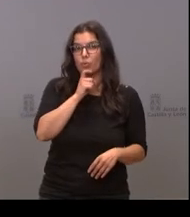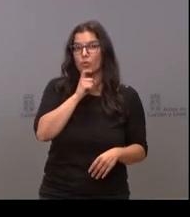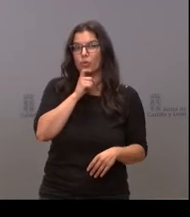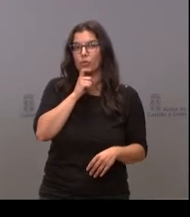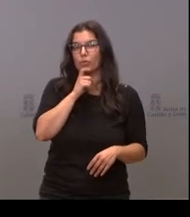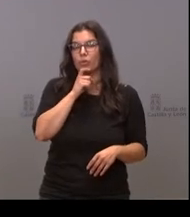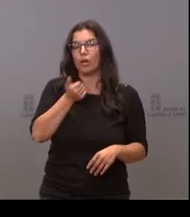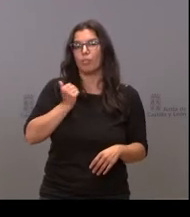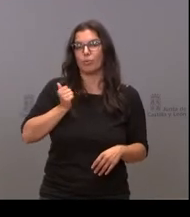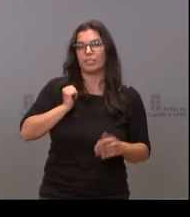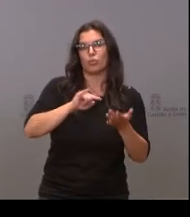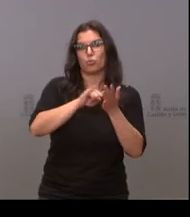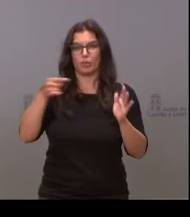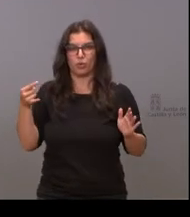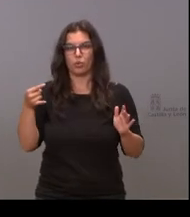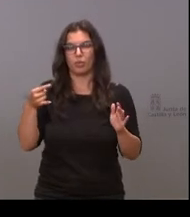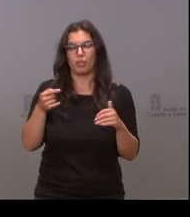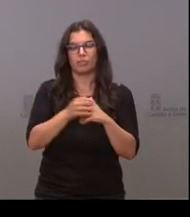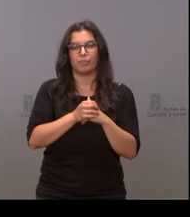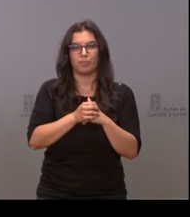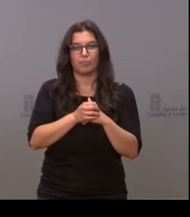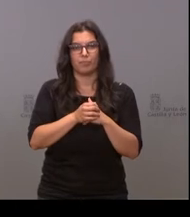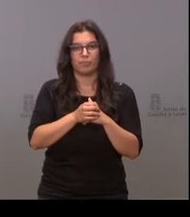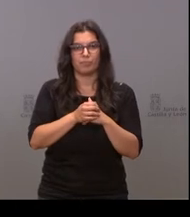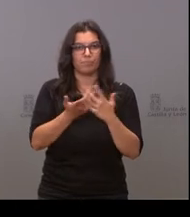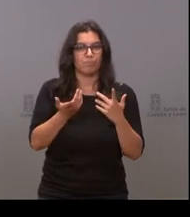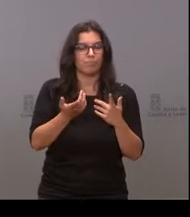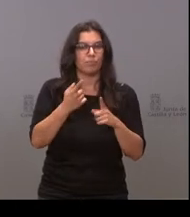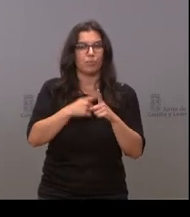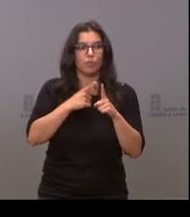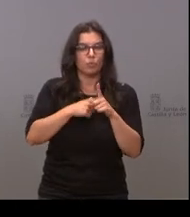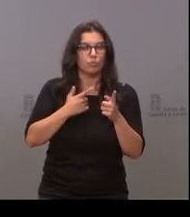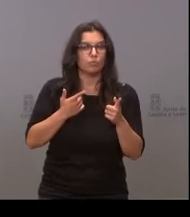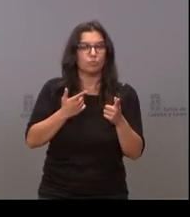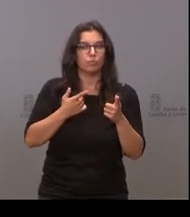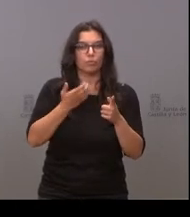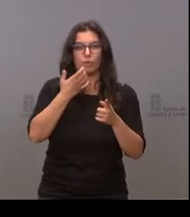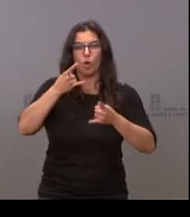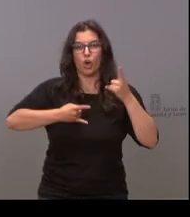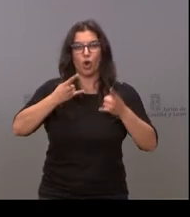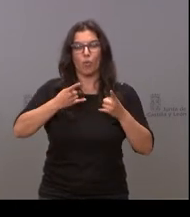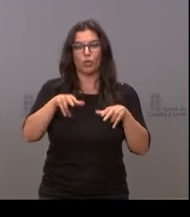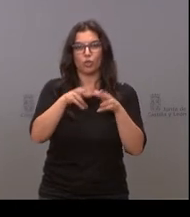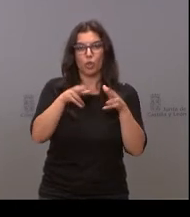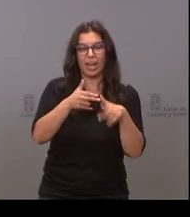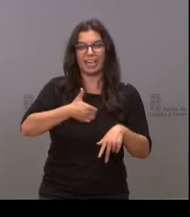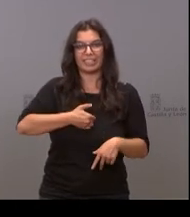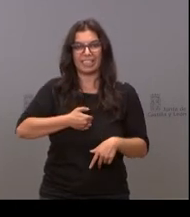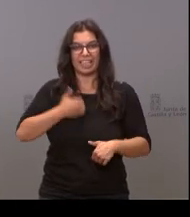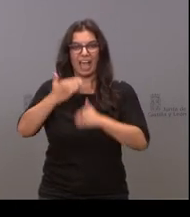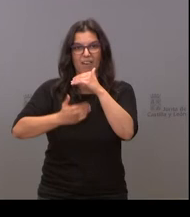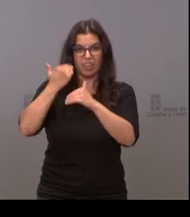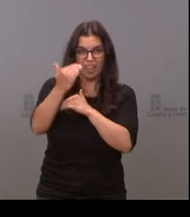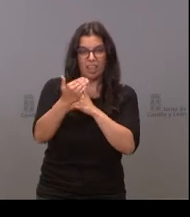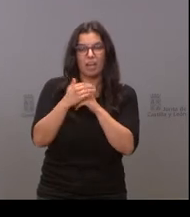utilización de las nuevas tecnologías desde utilizar los robots sociales la tele la existencia avanzada